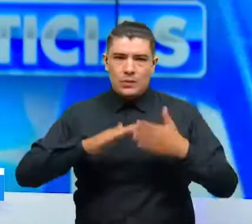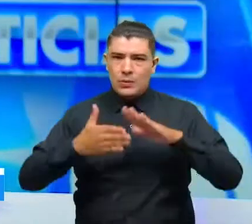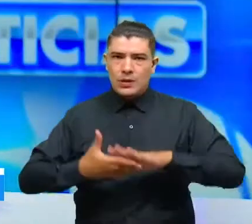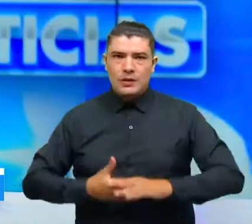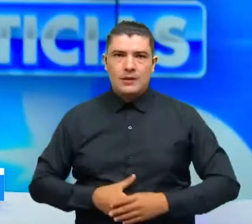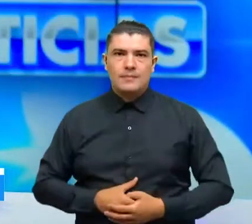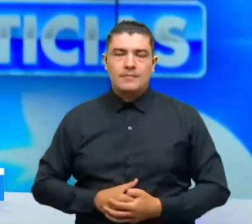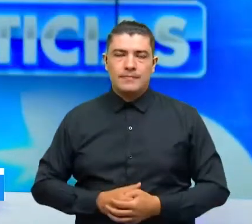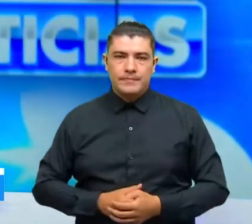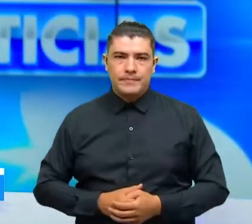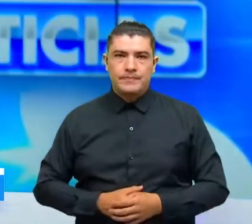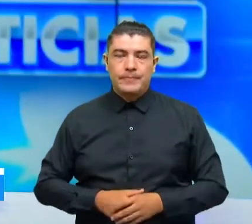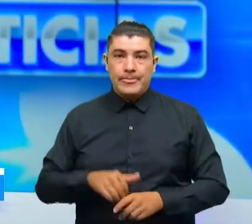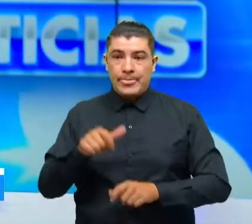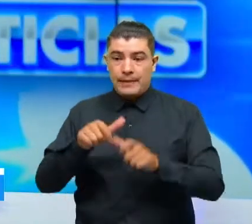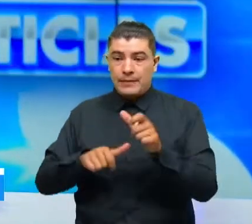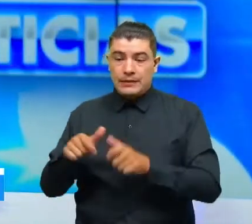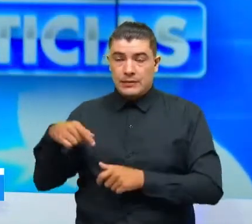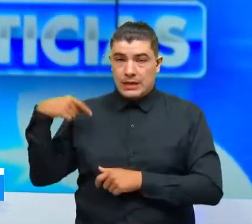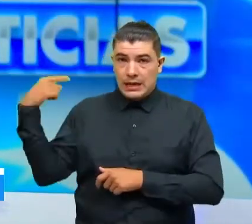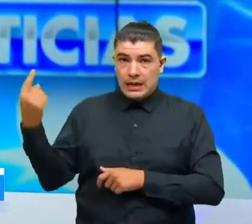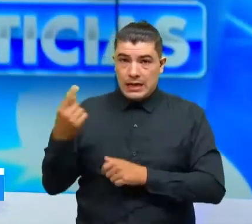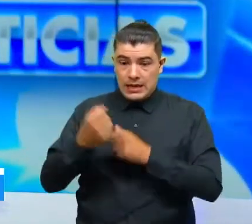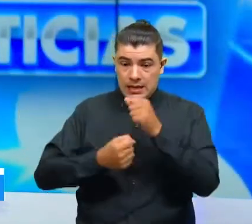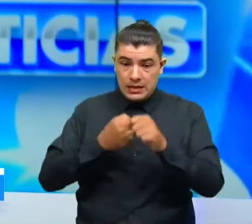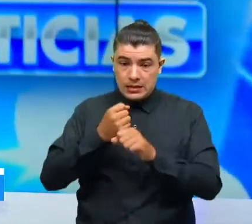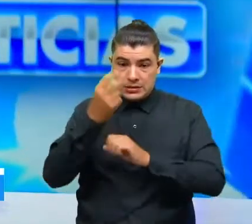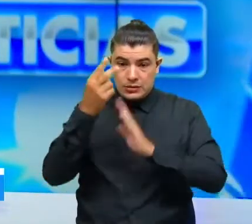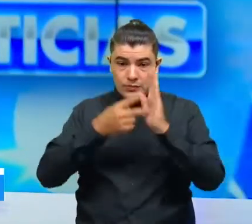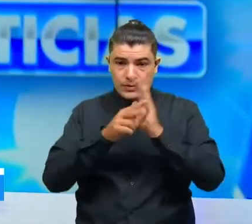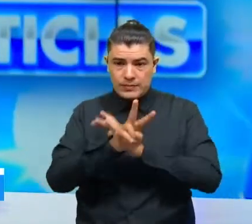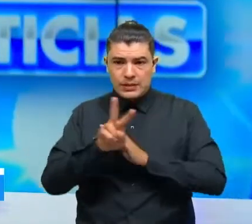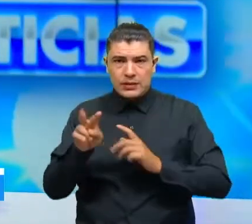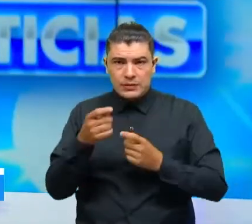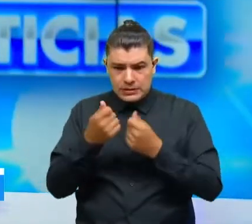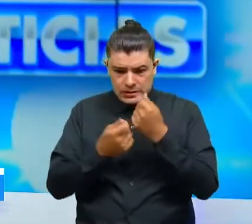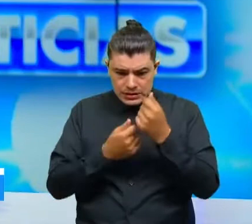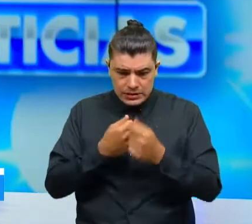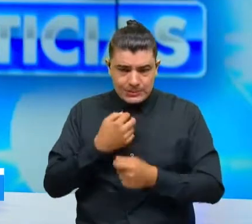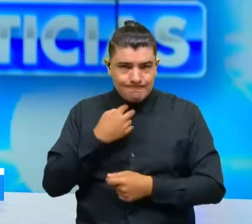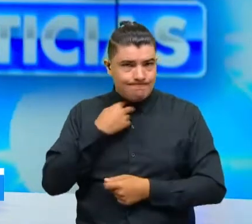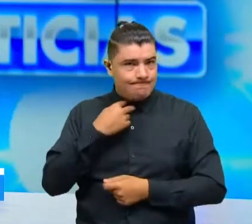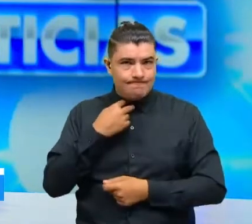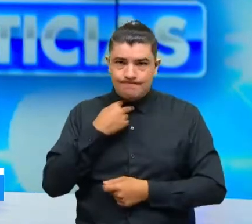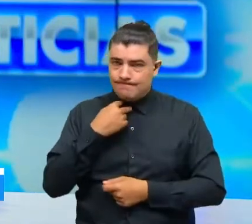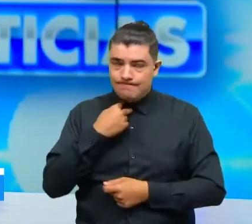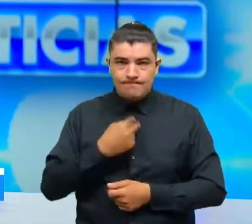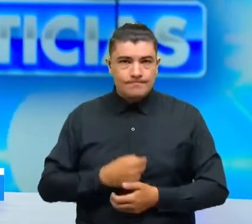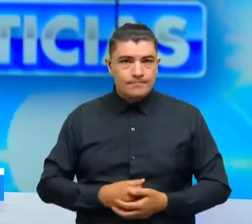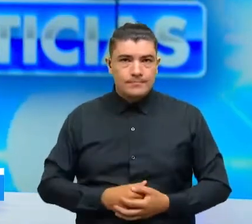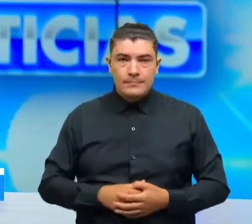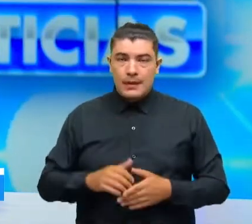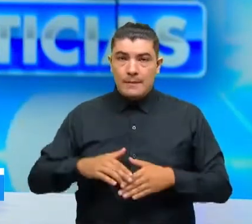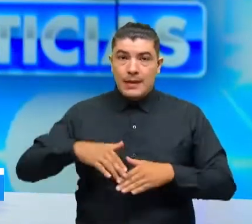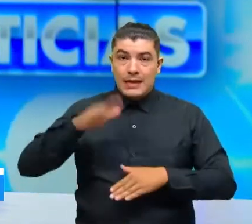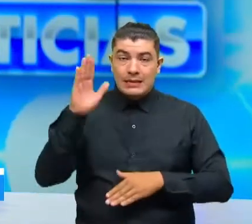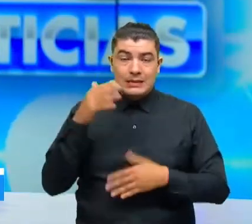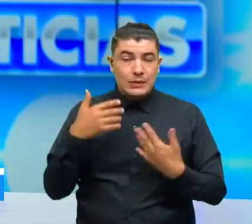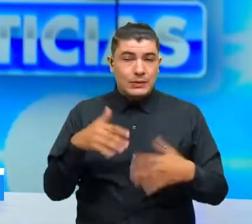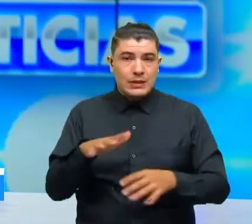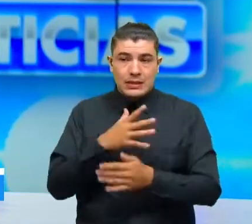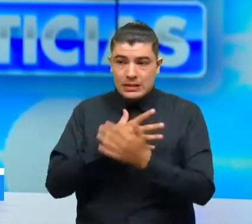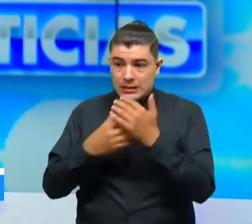pues muchas personas han visto que este 2022 el dinero realmente no les alcanza sobre todo cuando salen a mercar